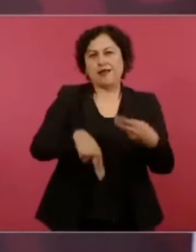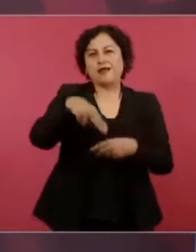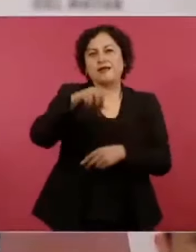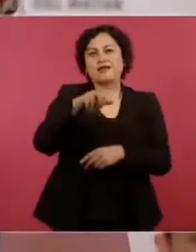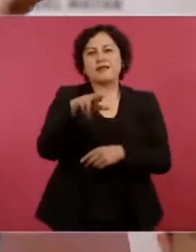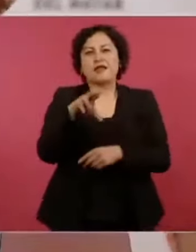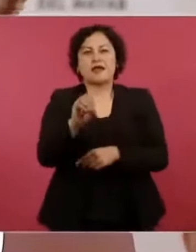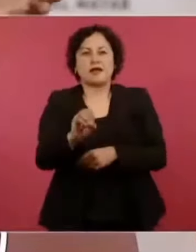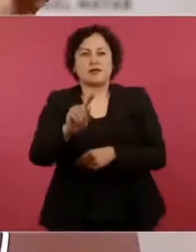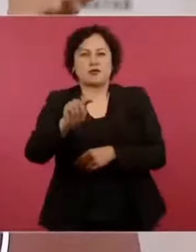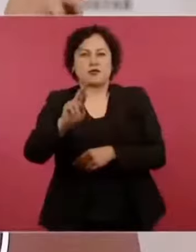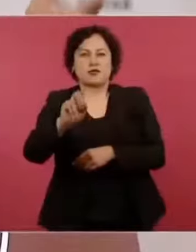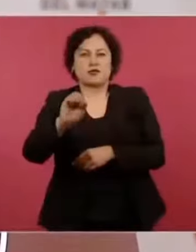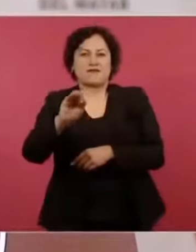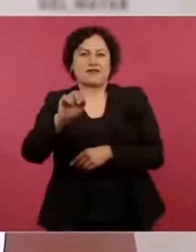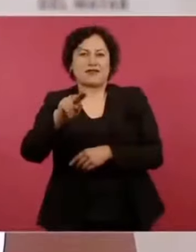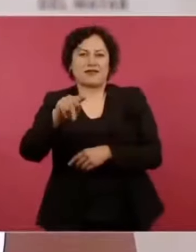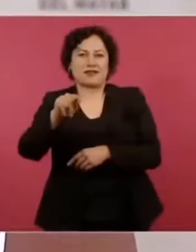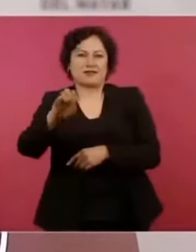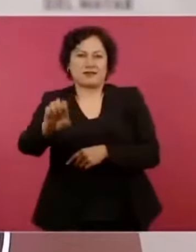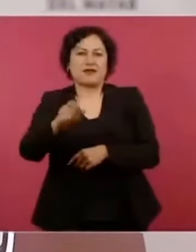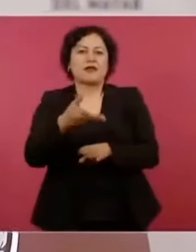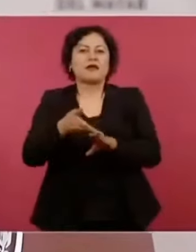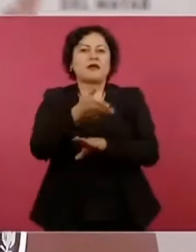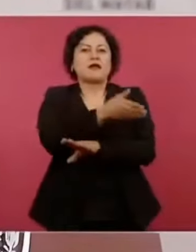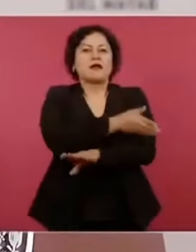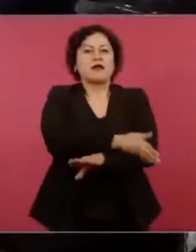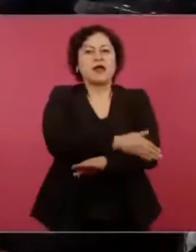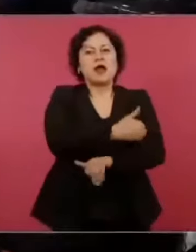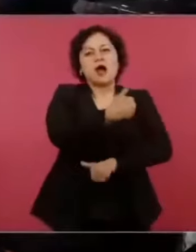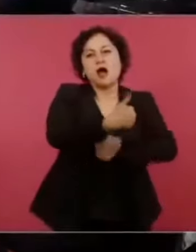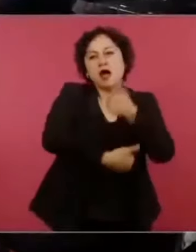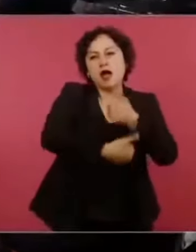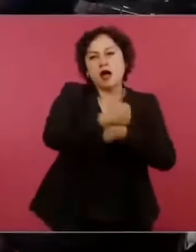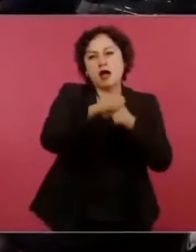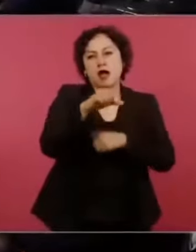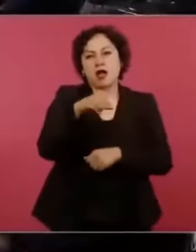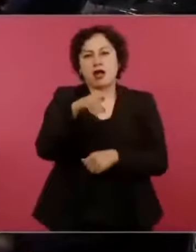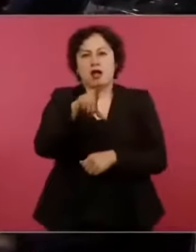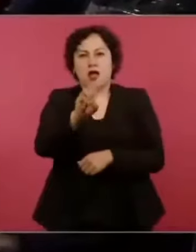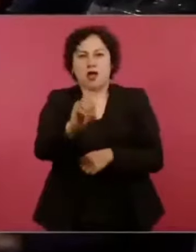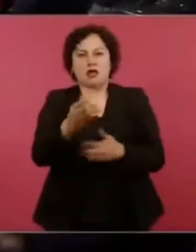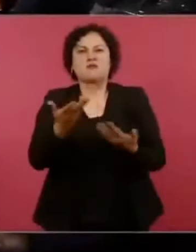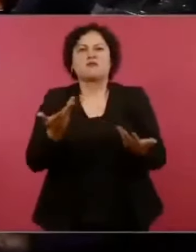con una investigación de